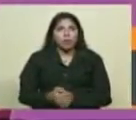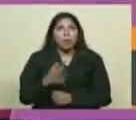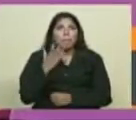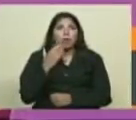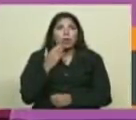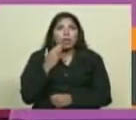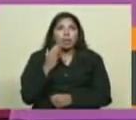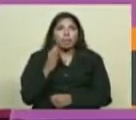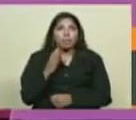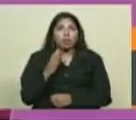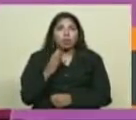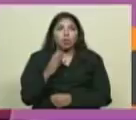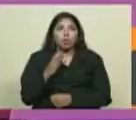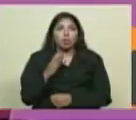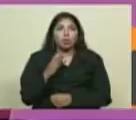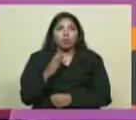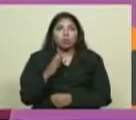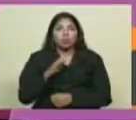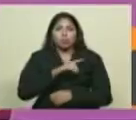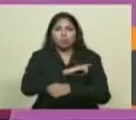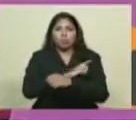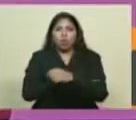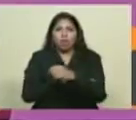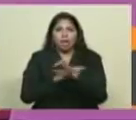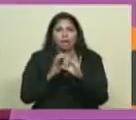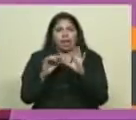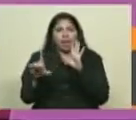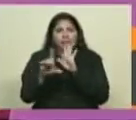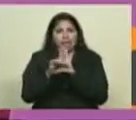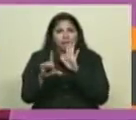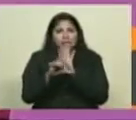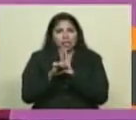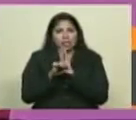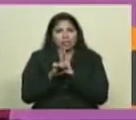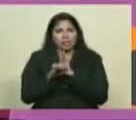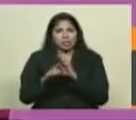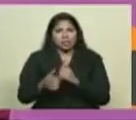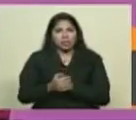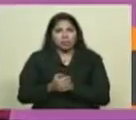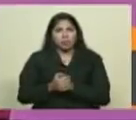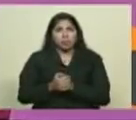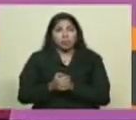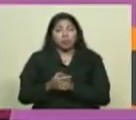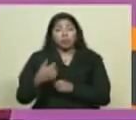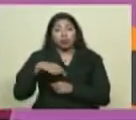ejemplo, en los poderes legislativos, ¿no? Estamos todavía abajo,